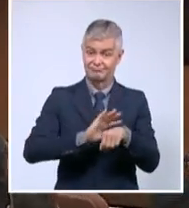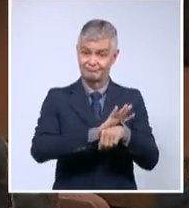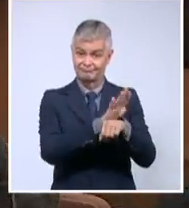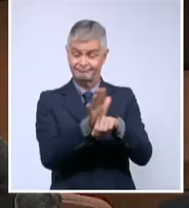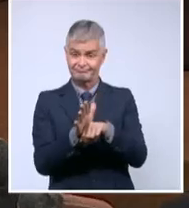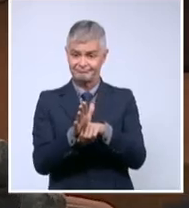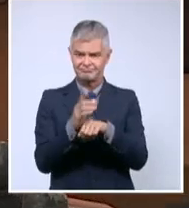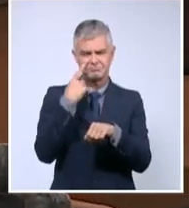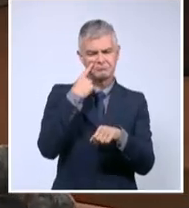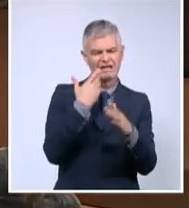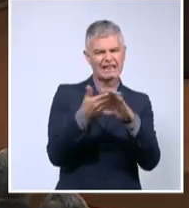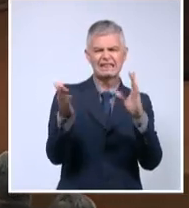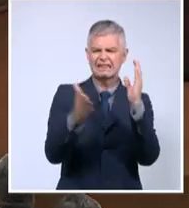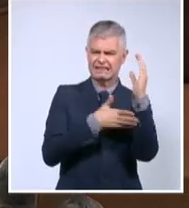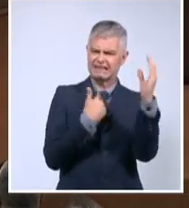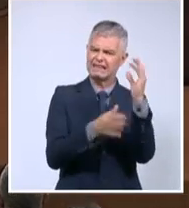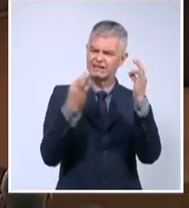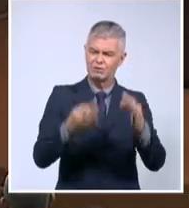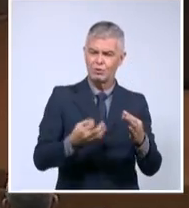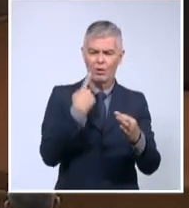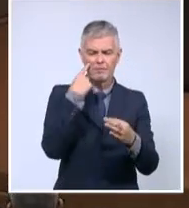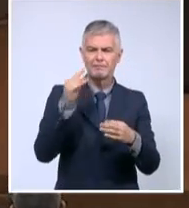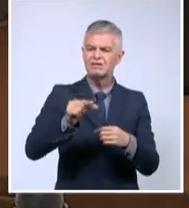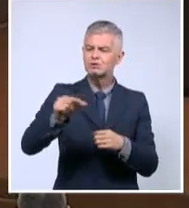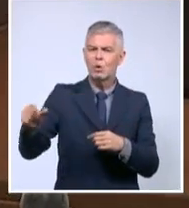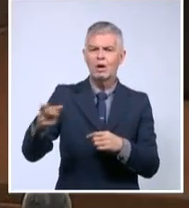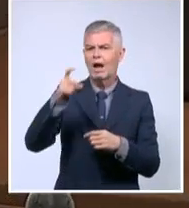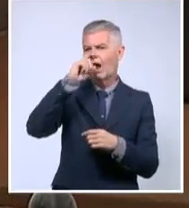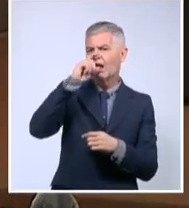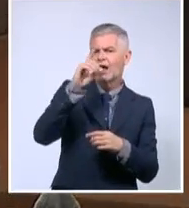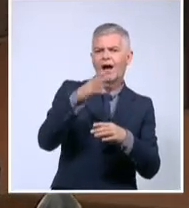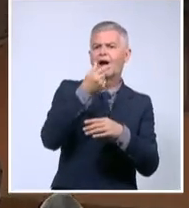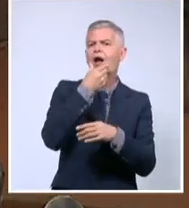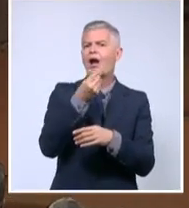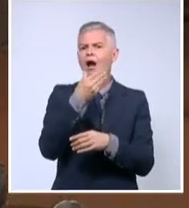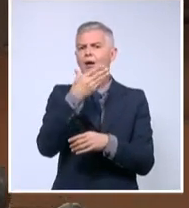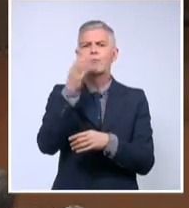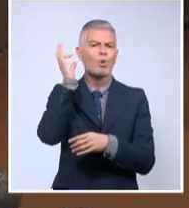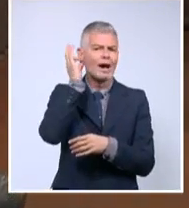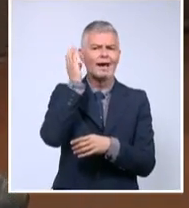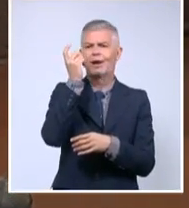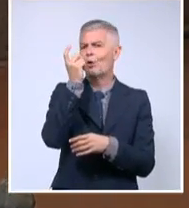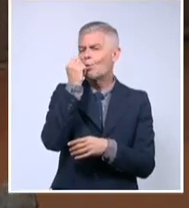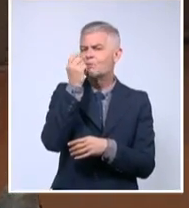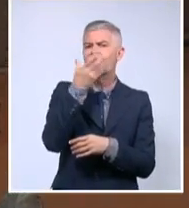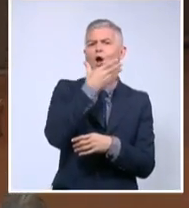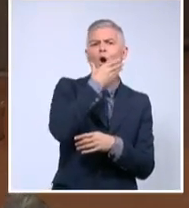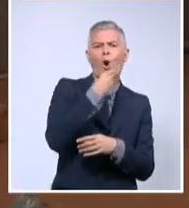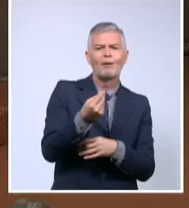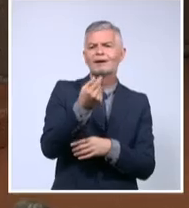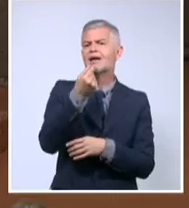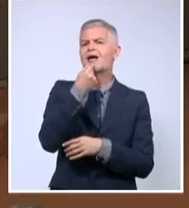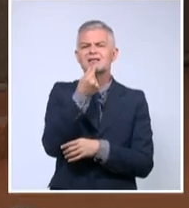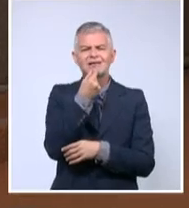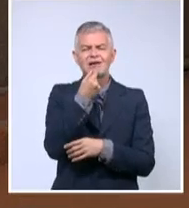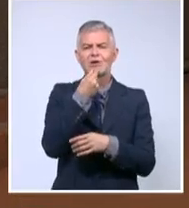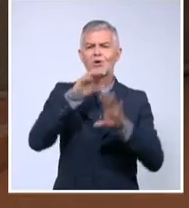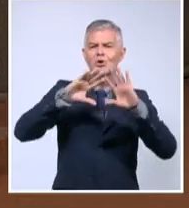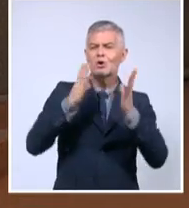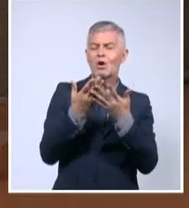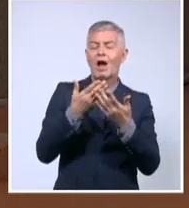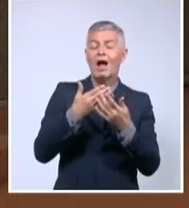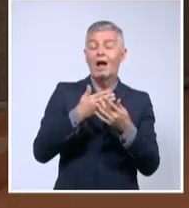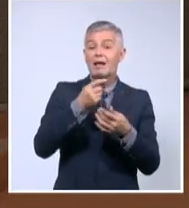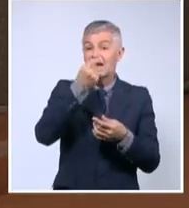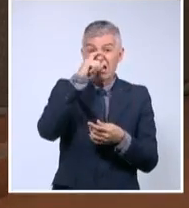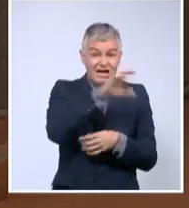cotidianas en personas de todas las edades y oficios. Mujeres y hombres, jóvenes y ancianos, hasta los niños